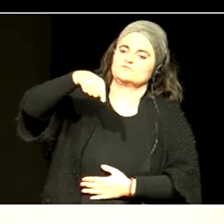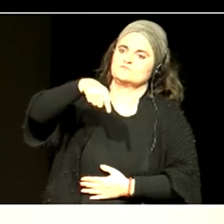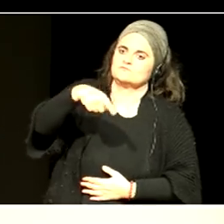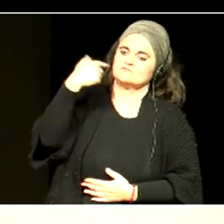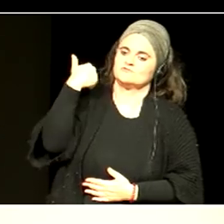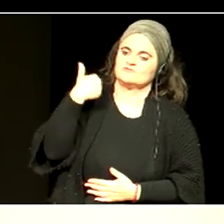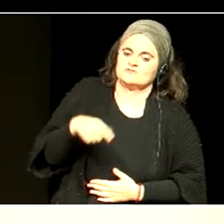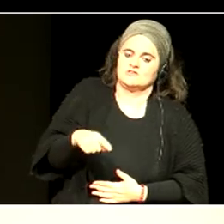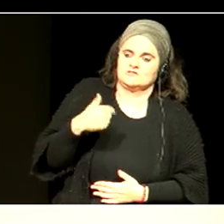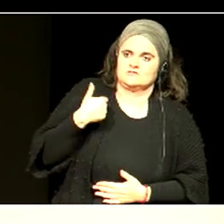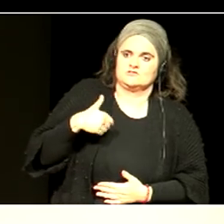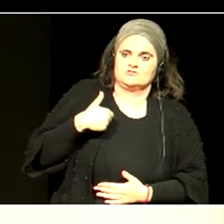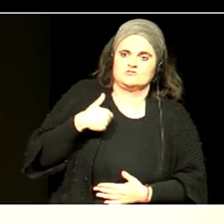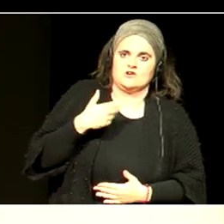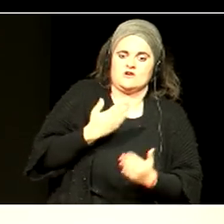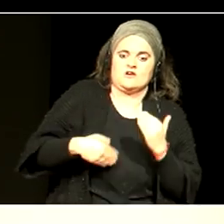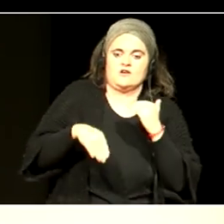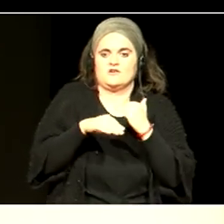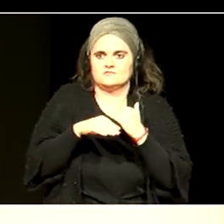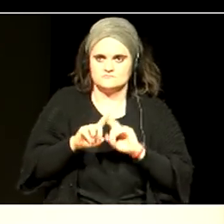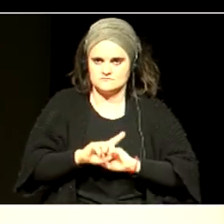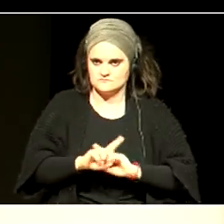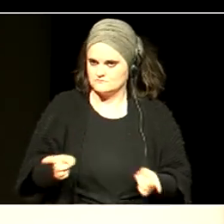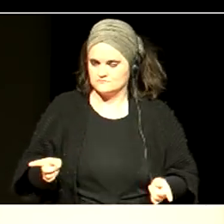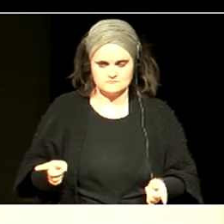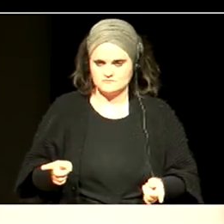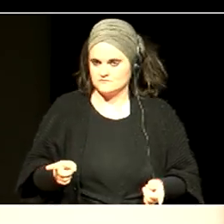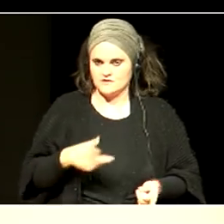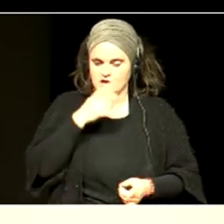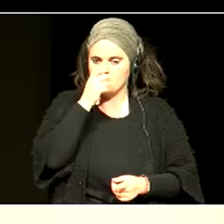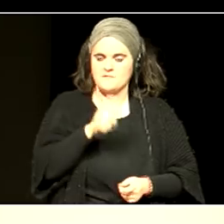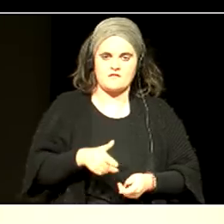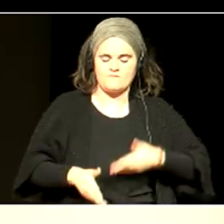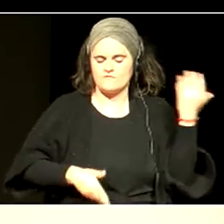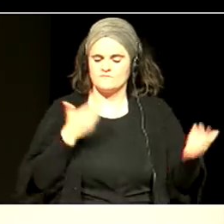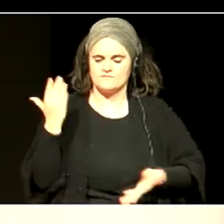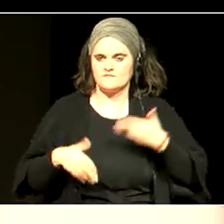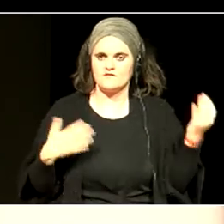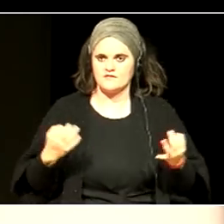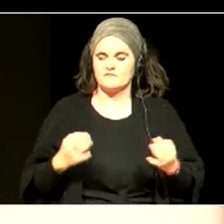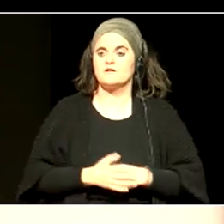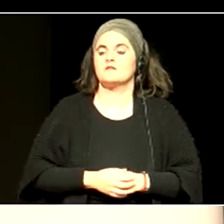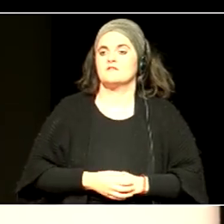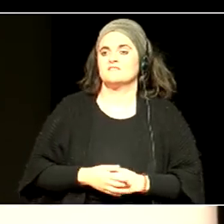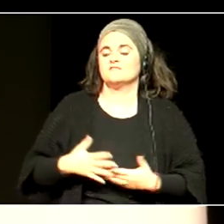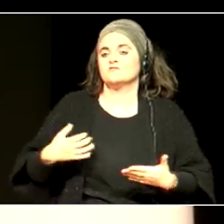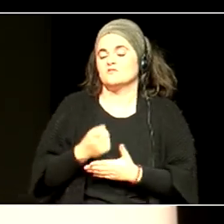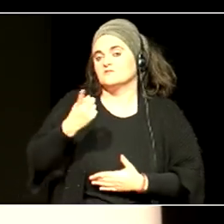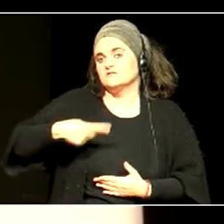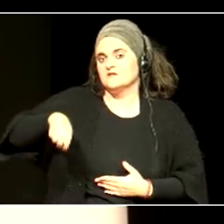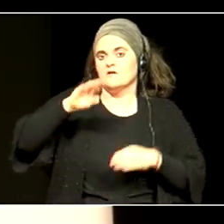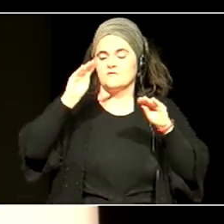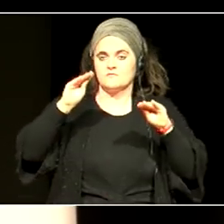eres de verdin azul no no O sea hay que mucha que quitar orduan bueno B hori bakuten guztia eta ikasten